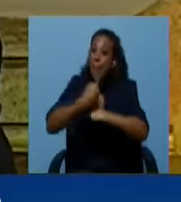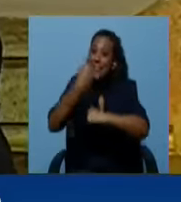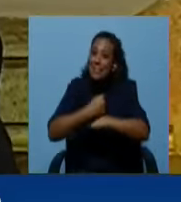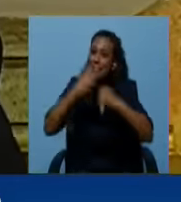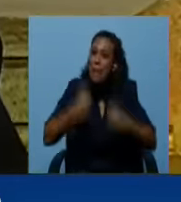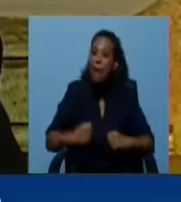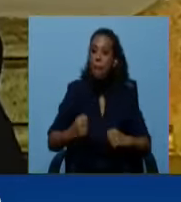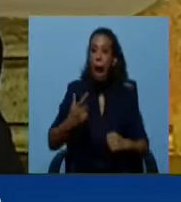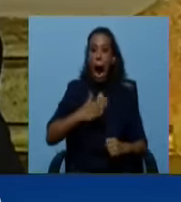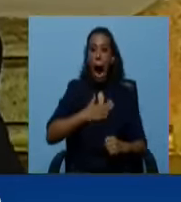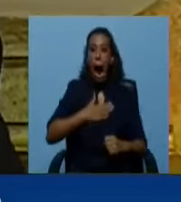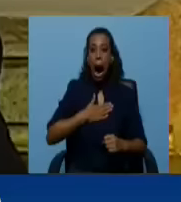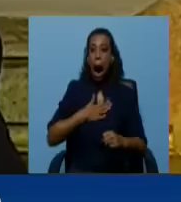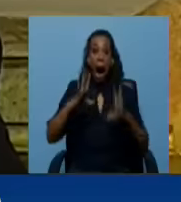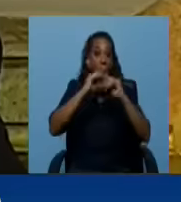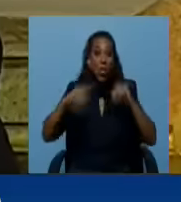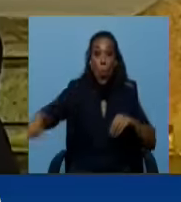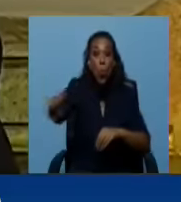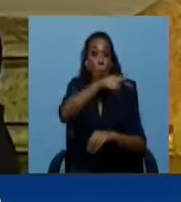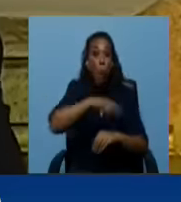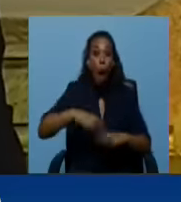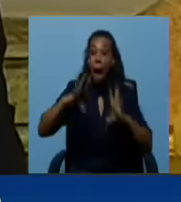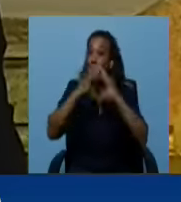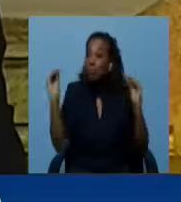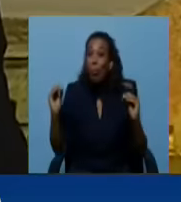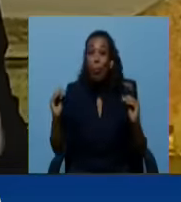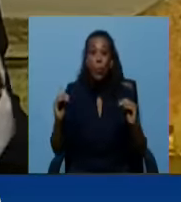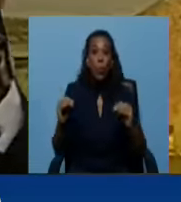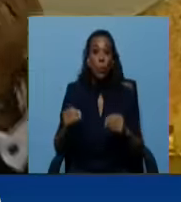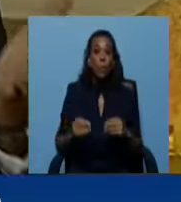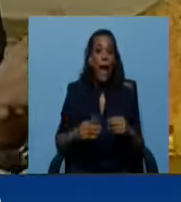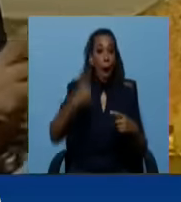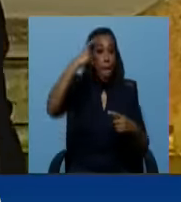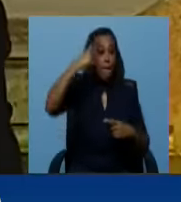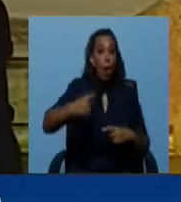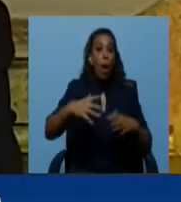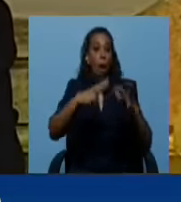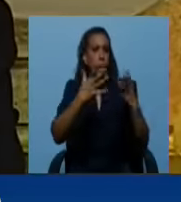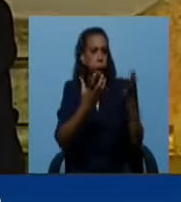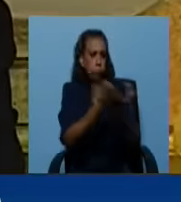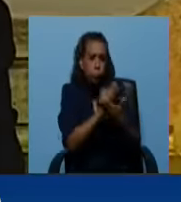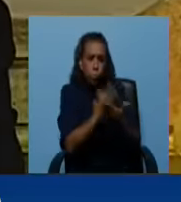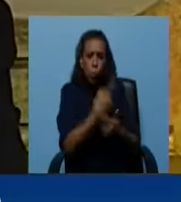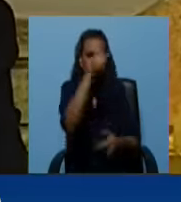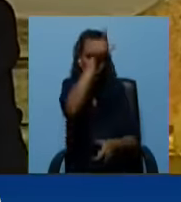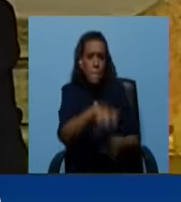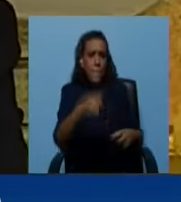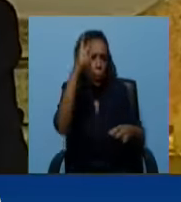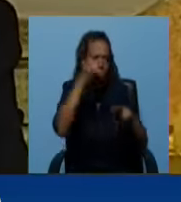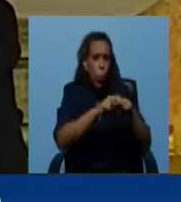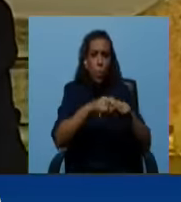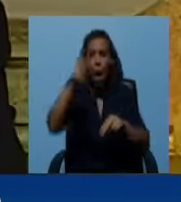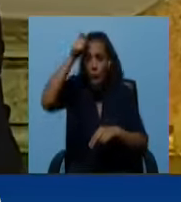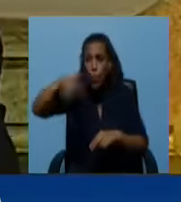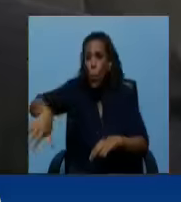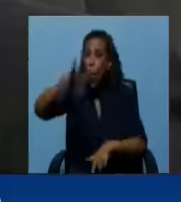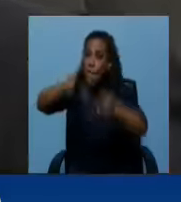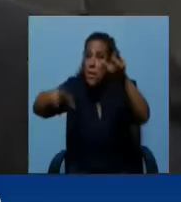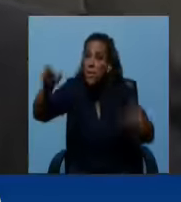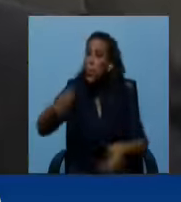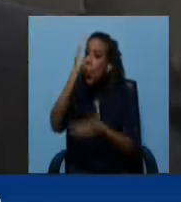cambios, nos obligó a todos, a los actores económicos, al pueblo de